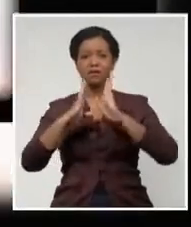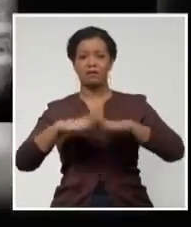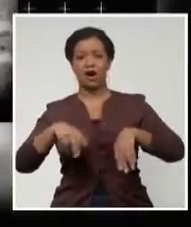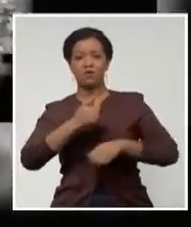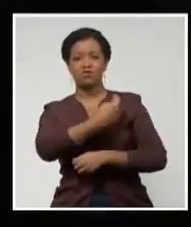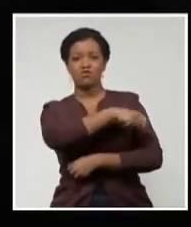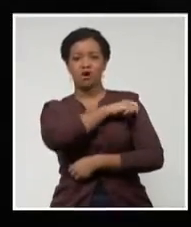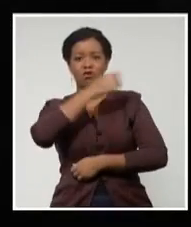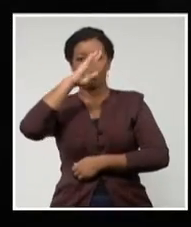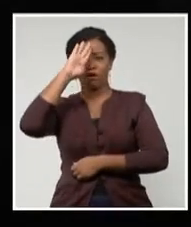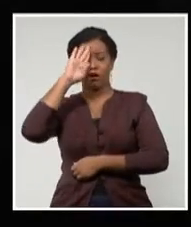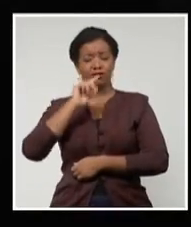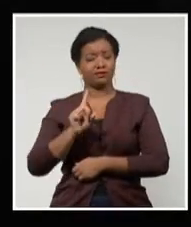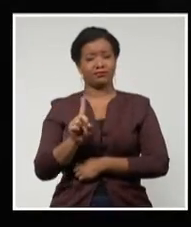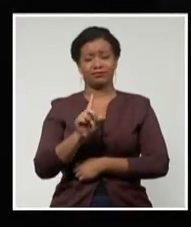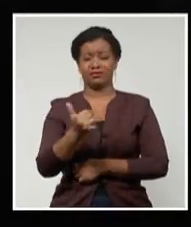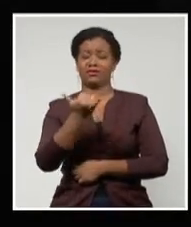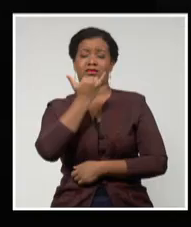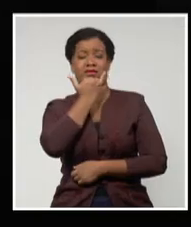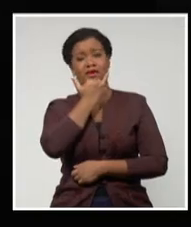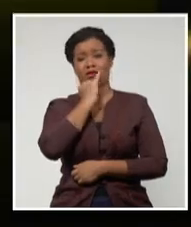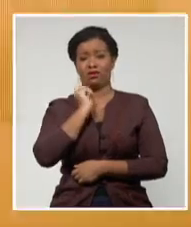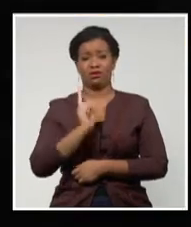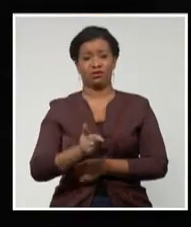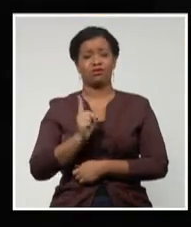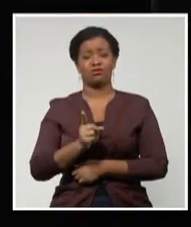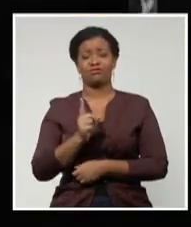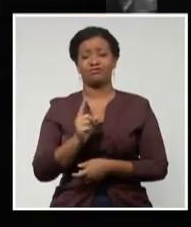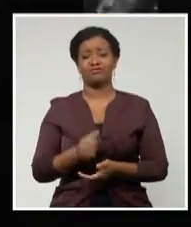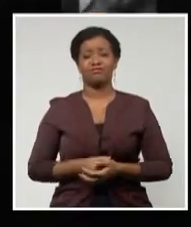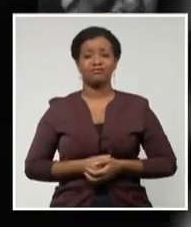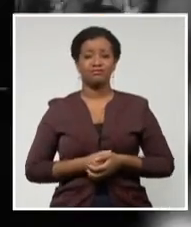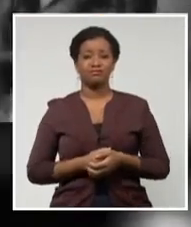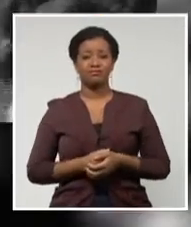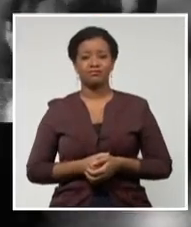pueblo, se equivocaron.